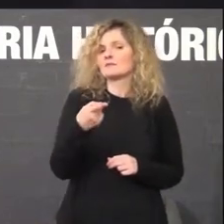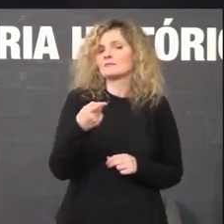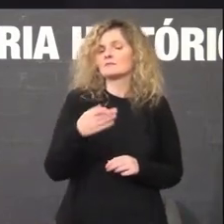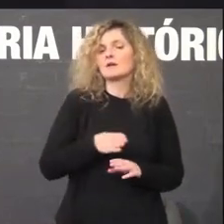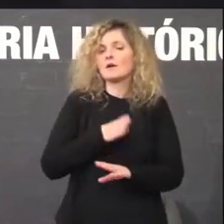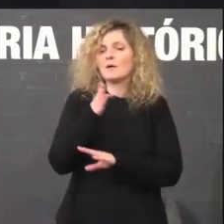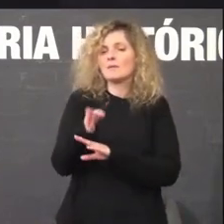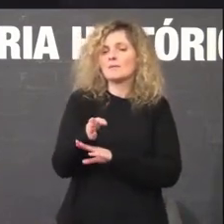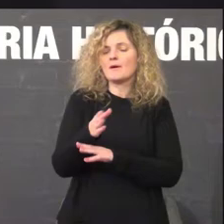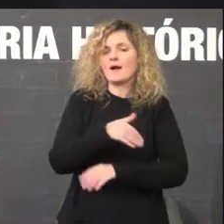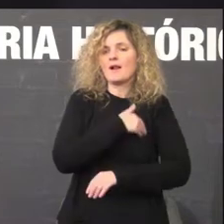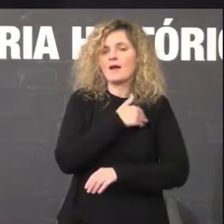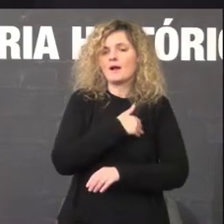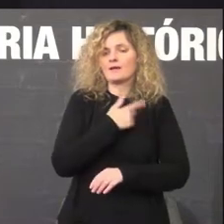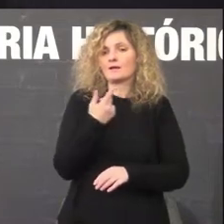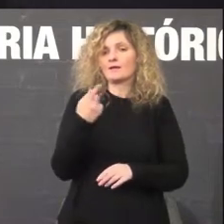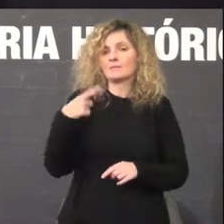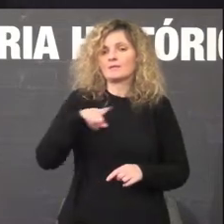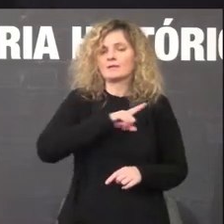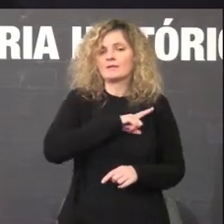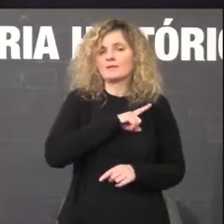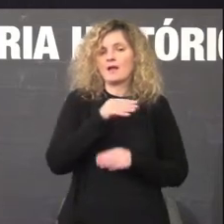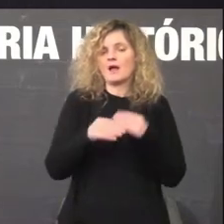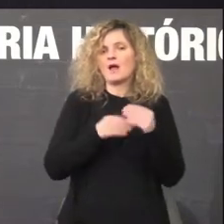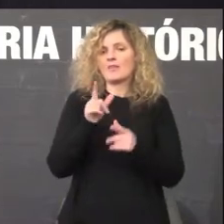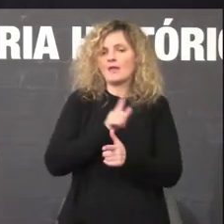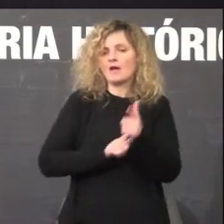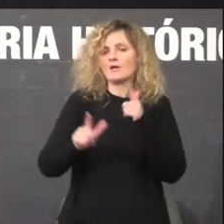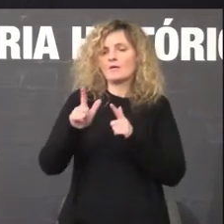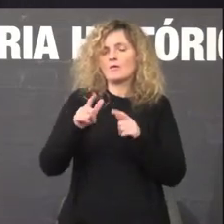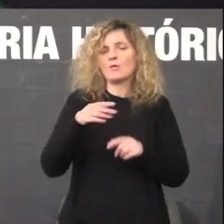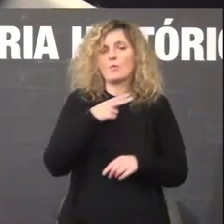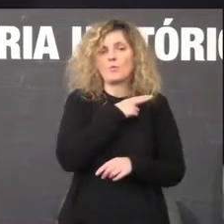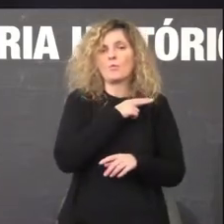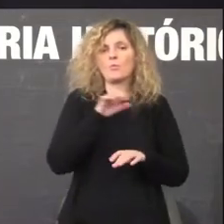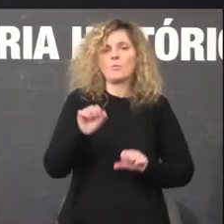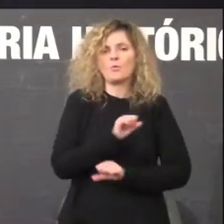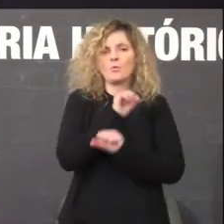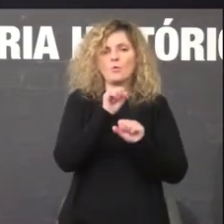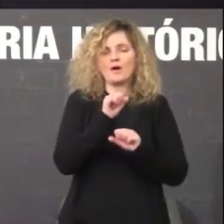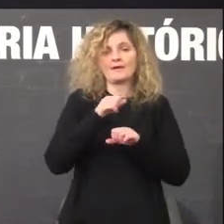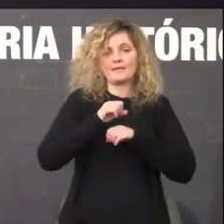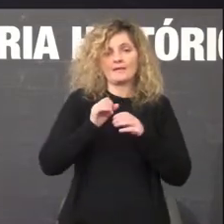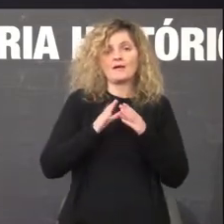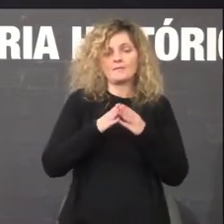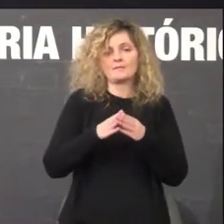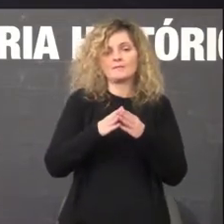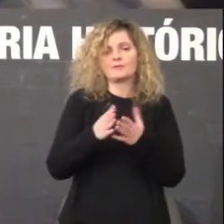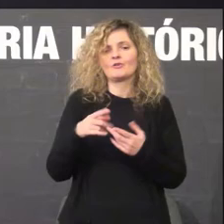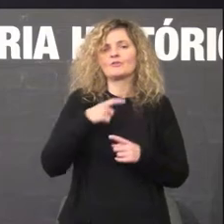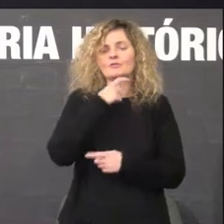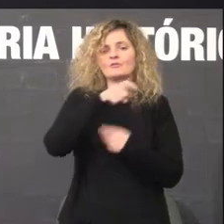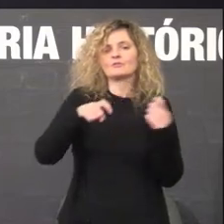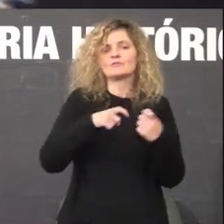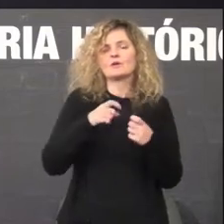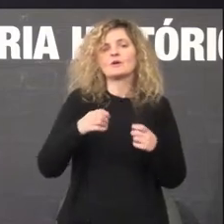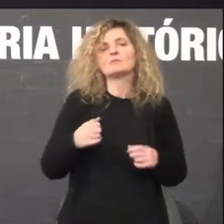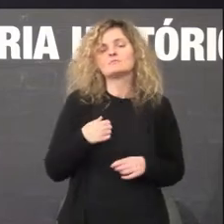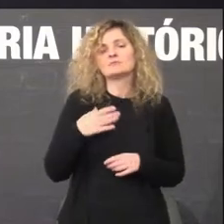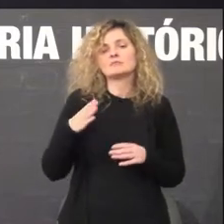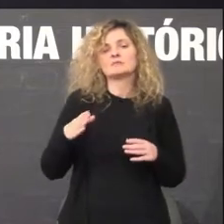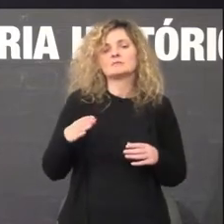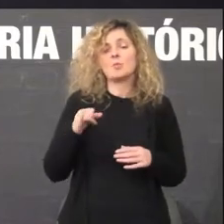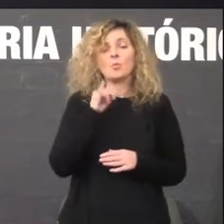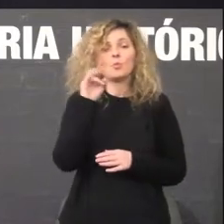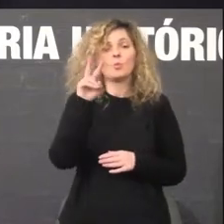a la Academia de la Armada y hace el viaje de Guardia Marina, ese viaje que nos enseñan todos los años del Juan Sebastián Elcano, que